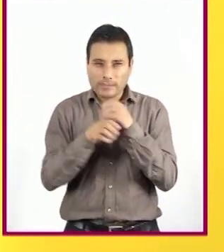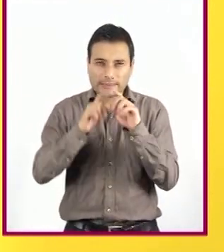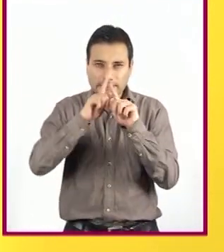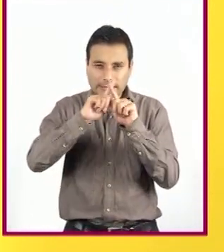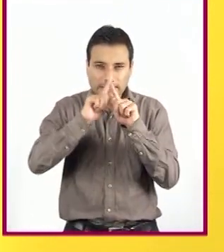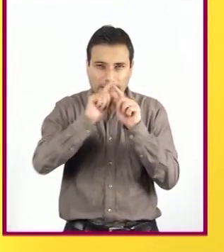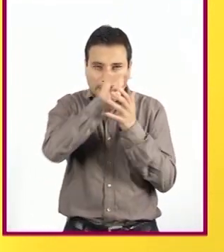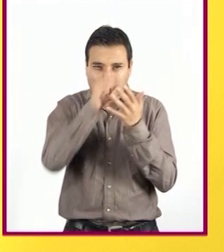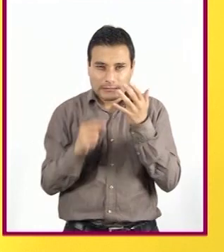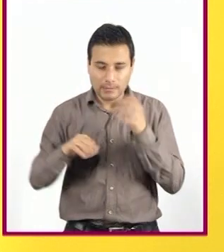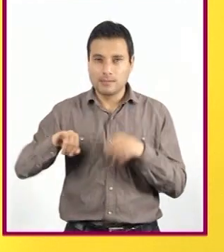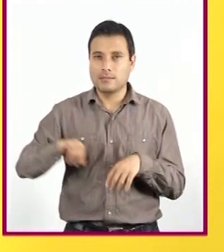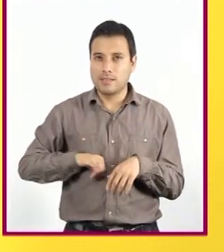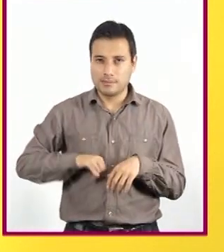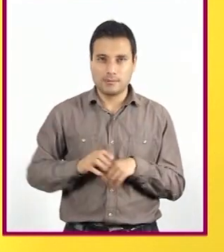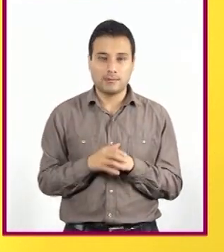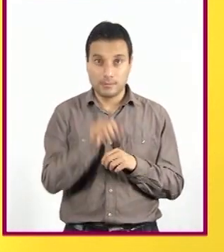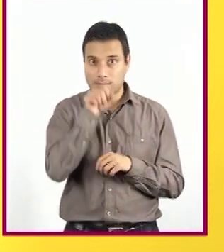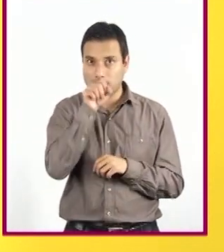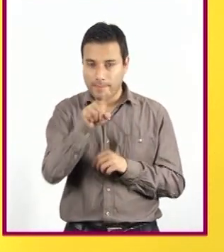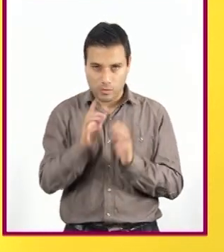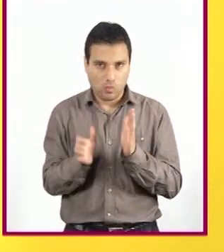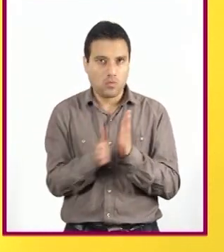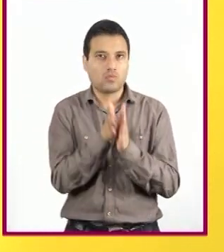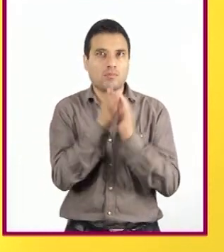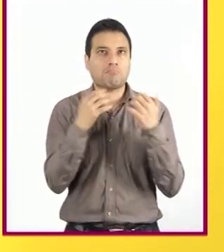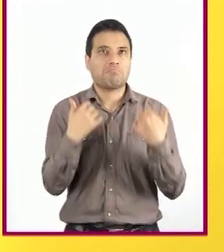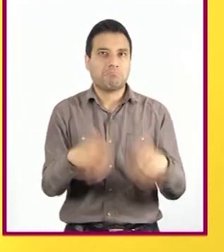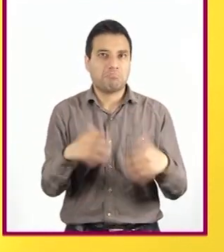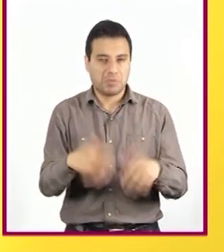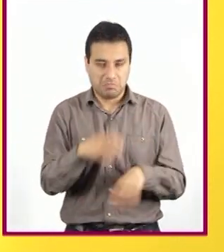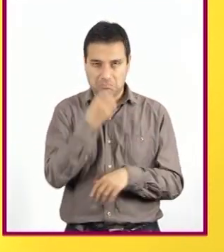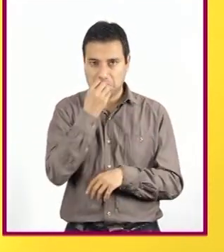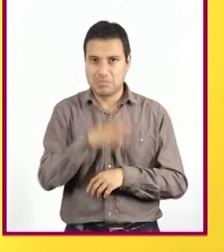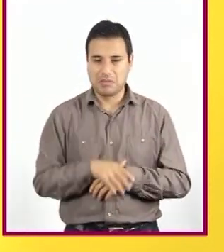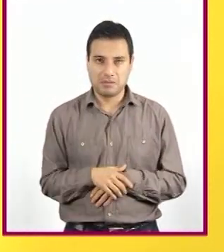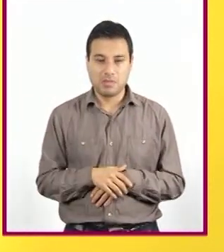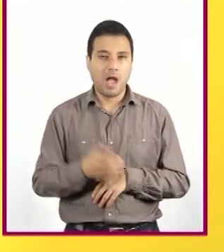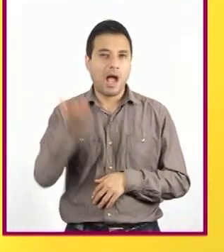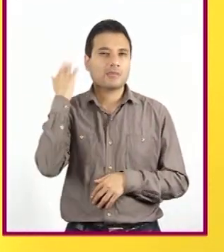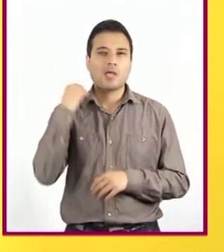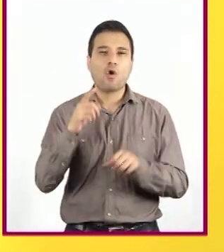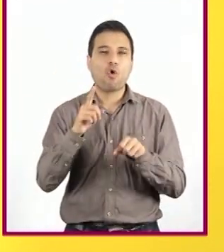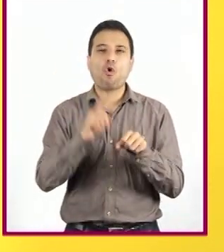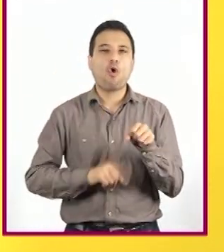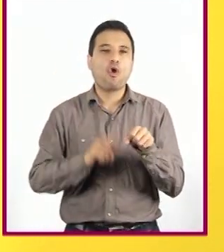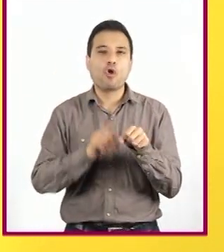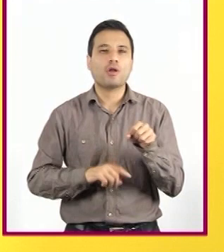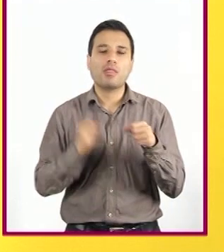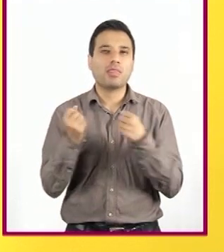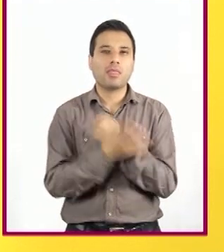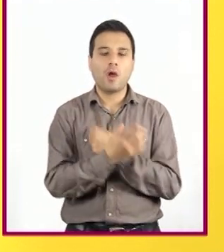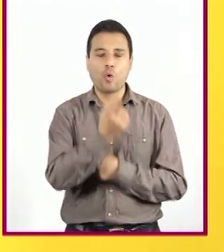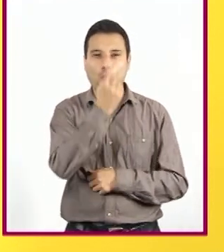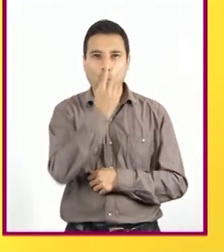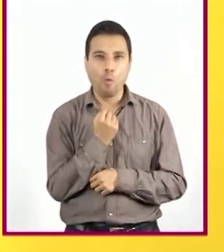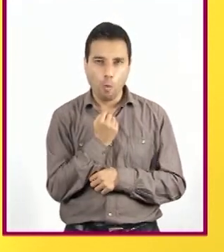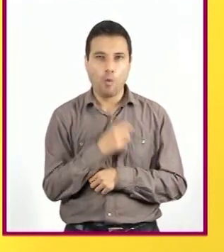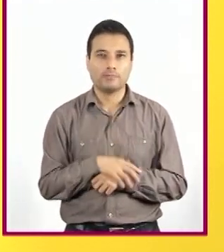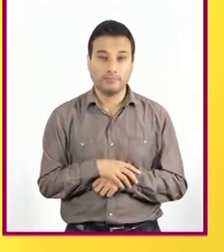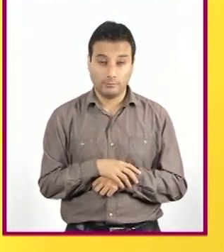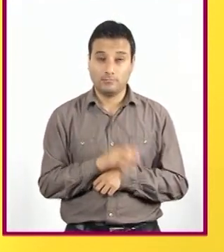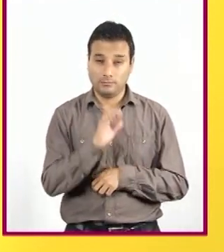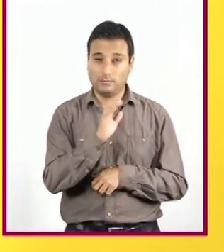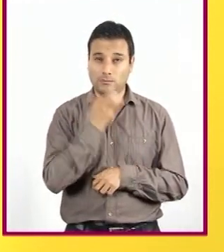sus sistemas constructivos. El sitio estaba pintado de colores brillantes, el rojo dominaba y